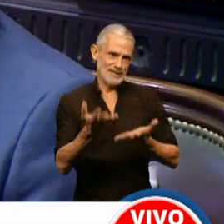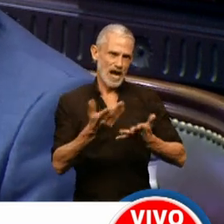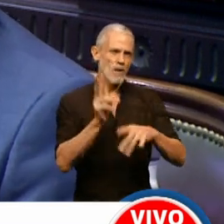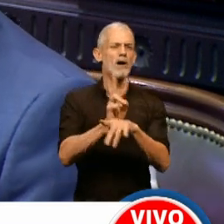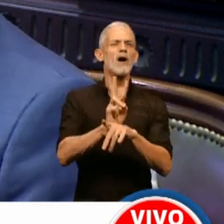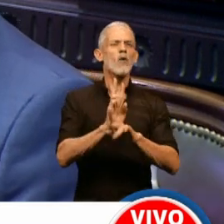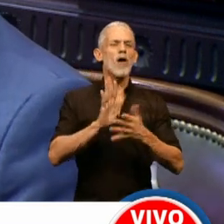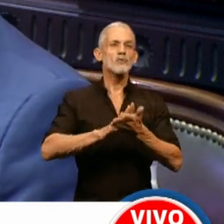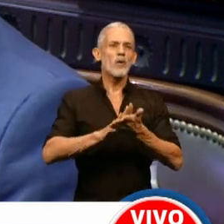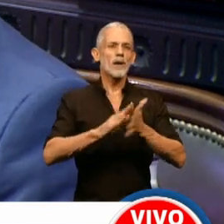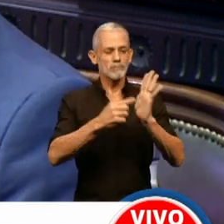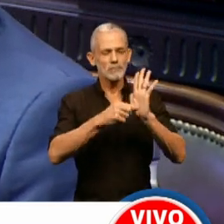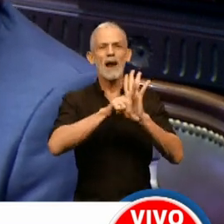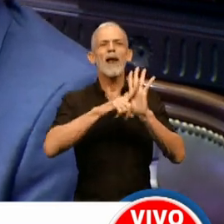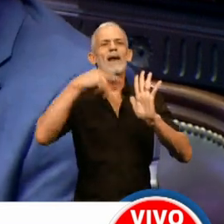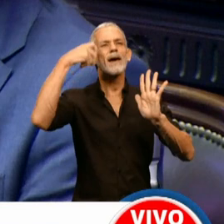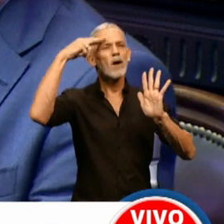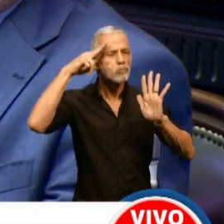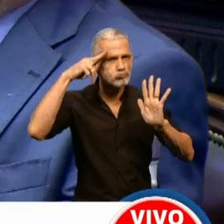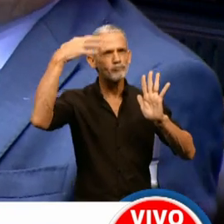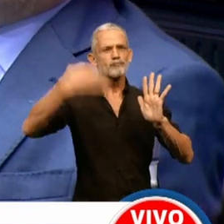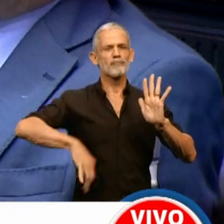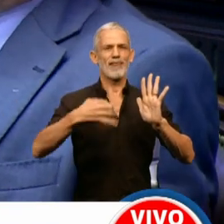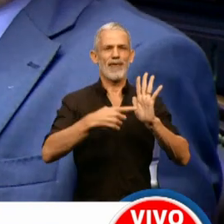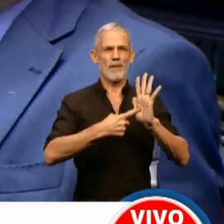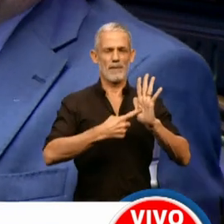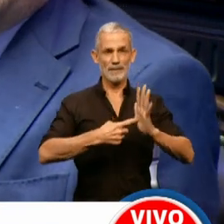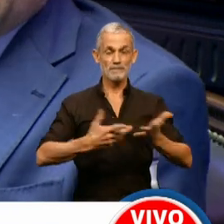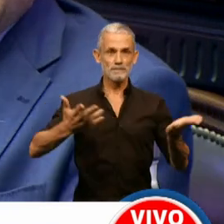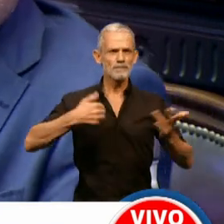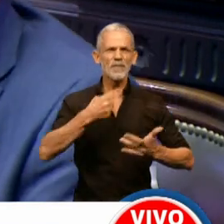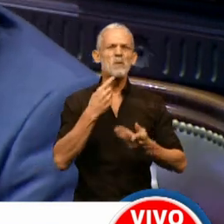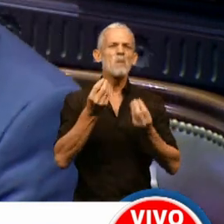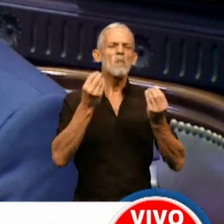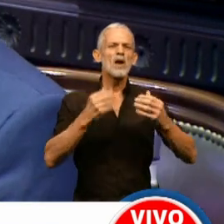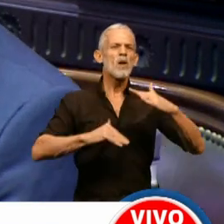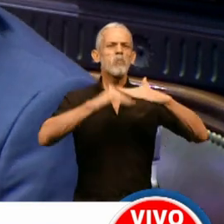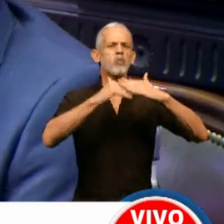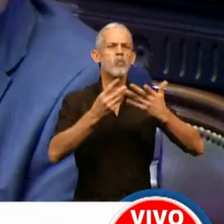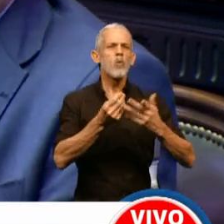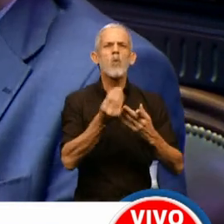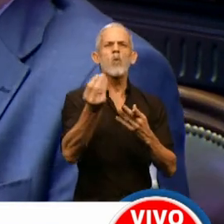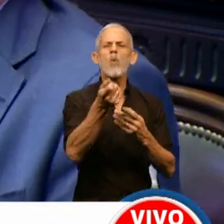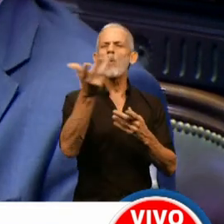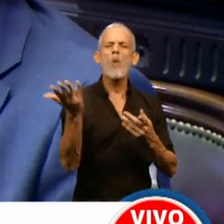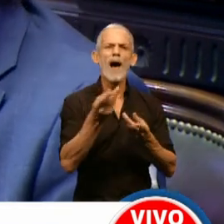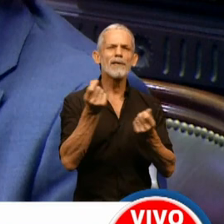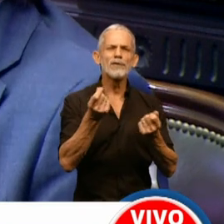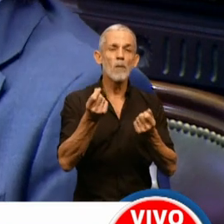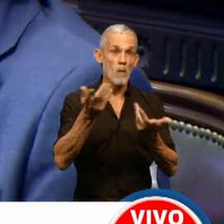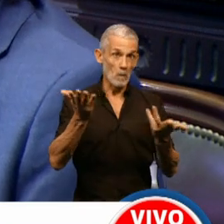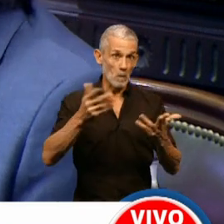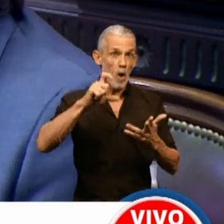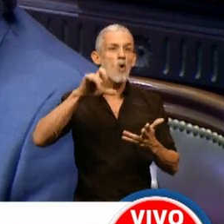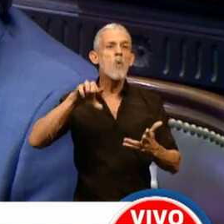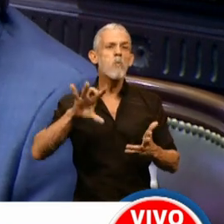cuidadores del cumplimiento de la ley decimos y por qué cupo y por qué el cupo y por qué